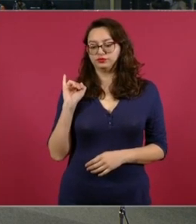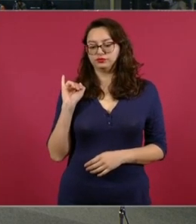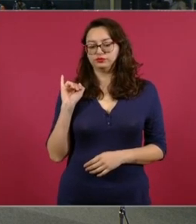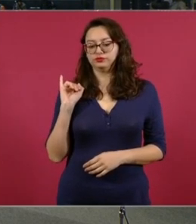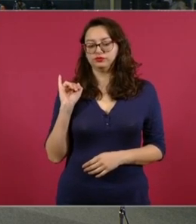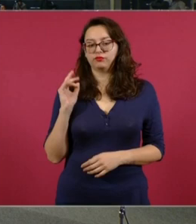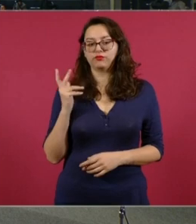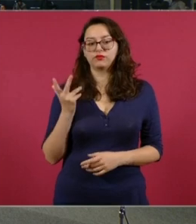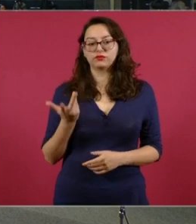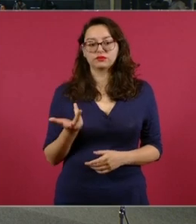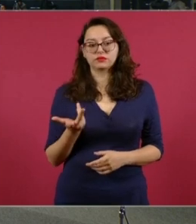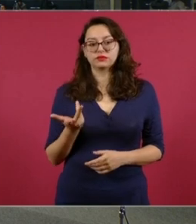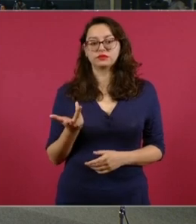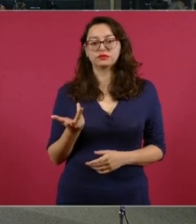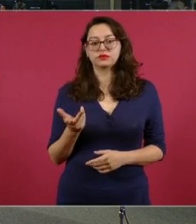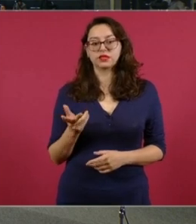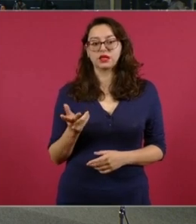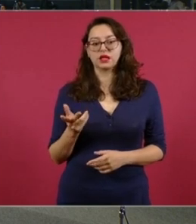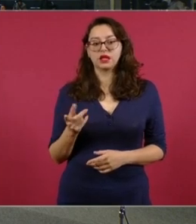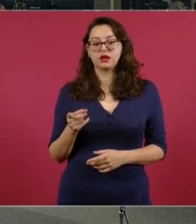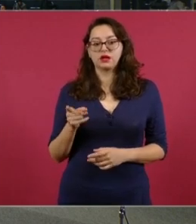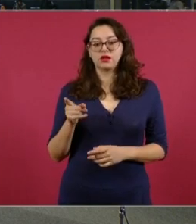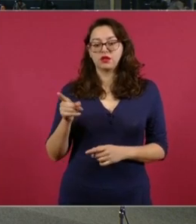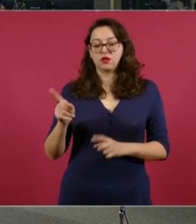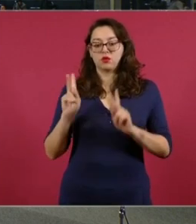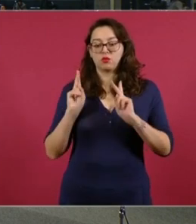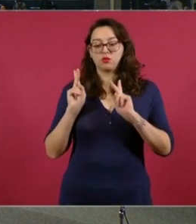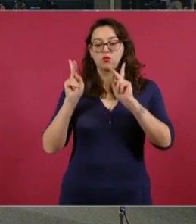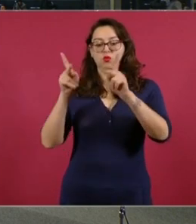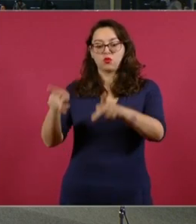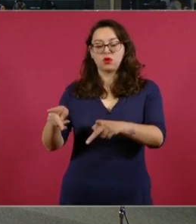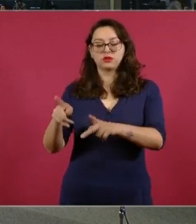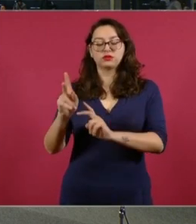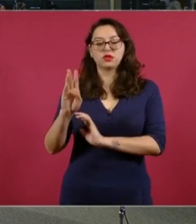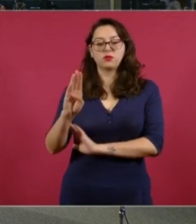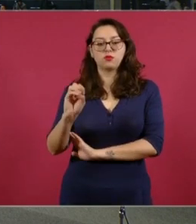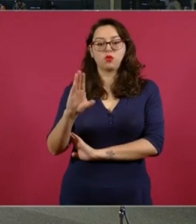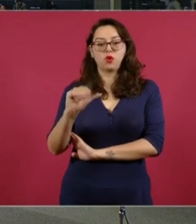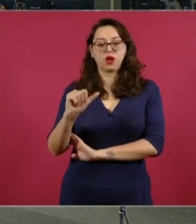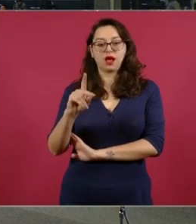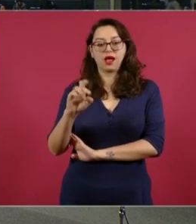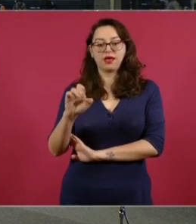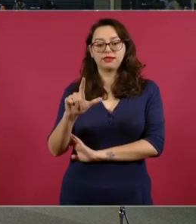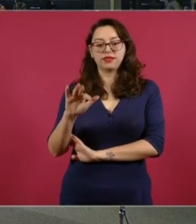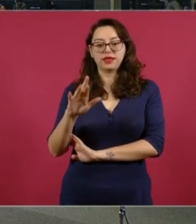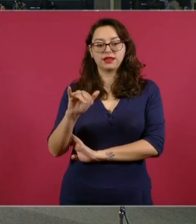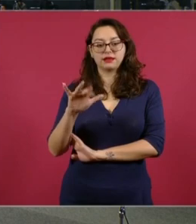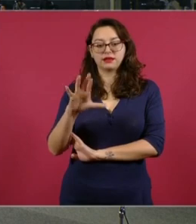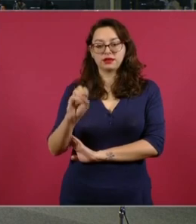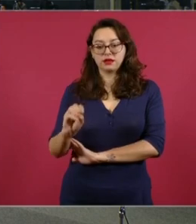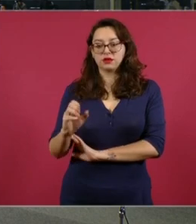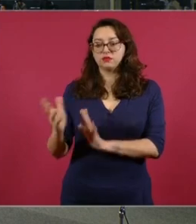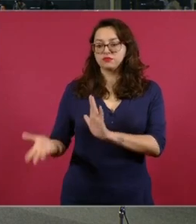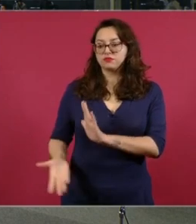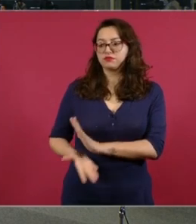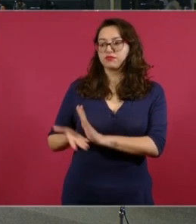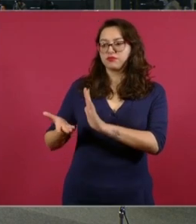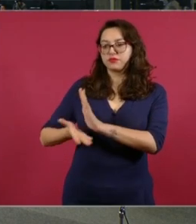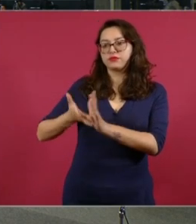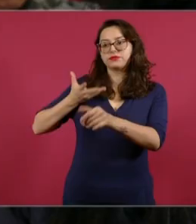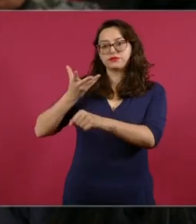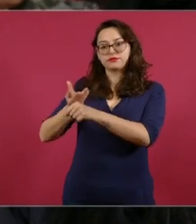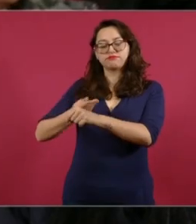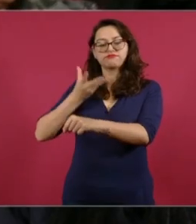Infraestructura, Comunicaciones y Transportes en el puente de Boca del Río, que cruza sobre el río Jamapa, tuvo que